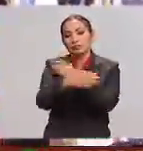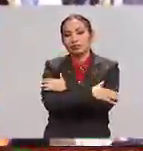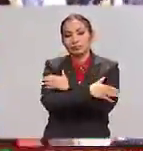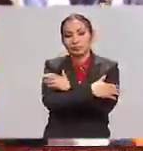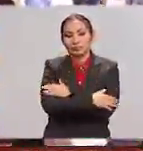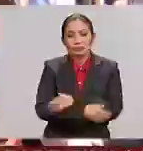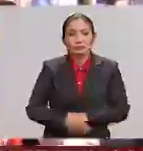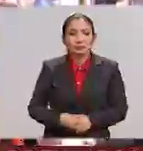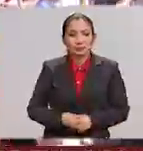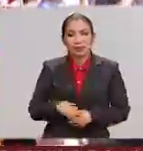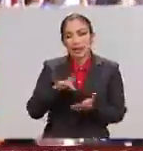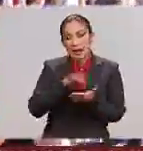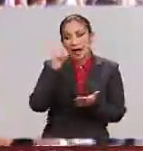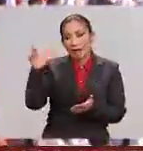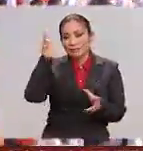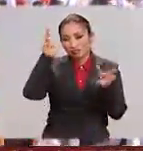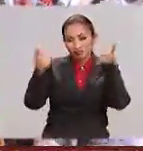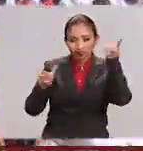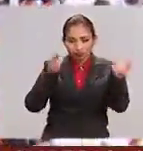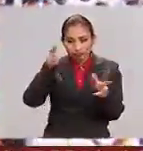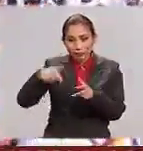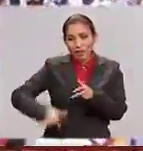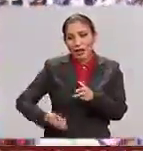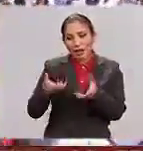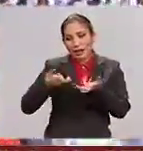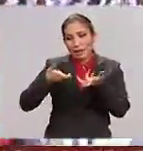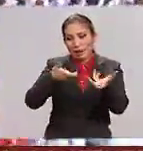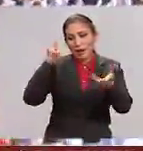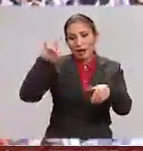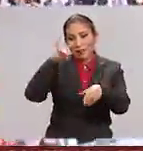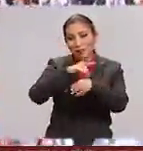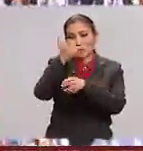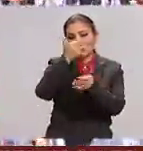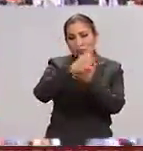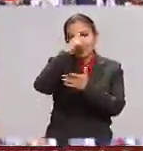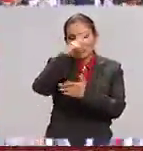abrazo. Gracias, un saludo en camino al aeropuerto de la Ciudad